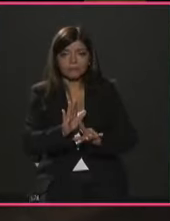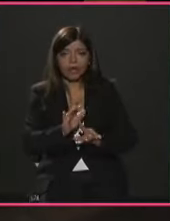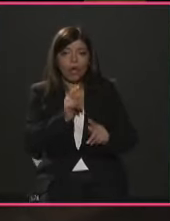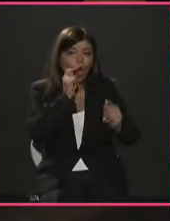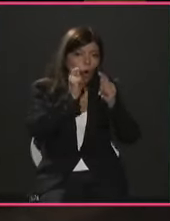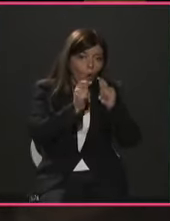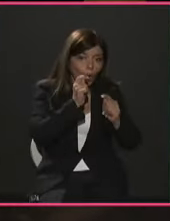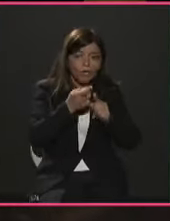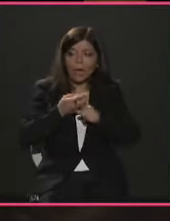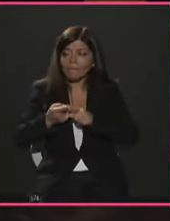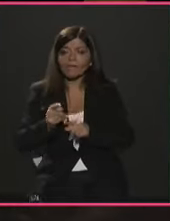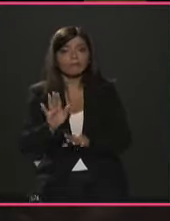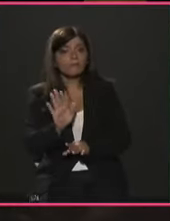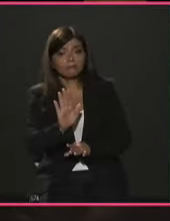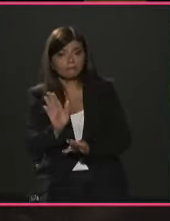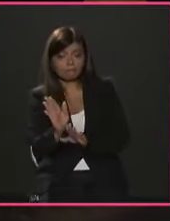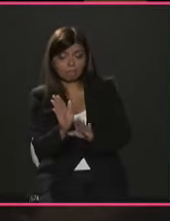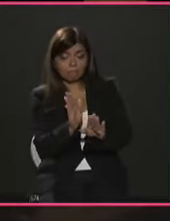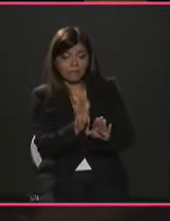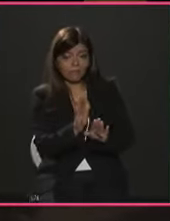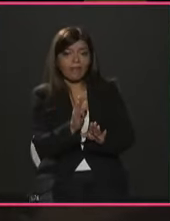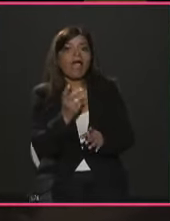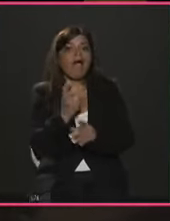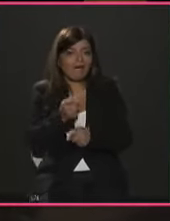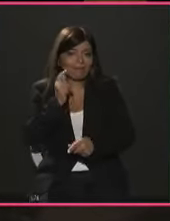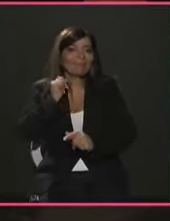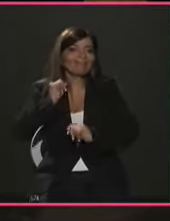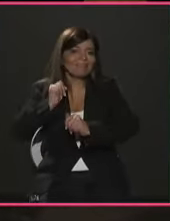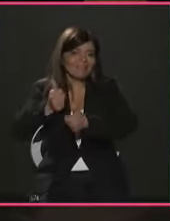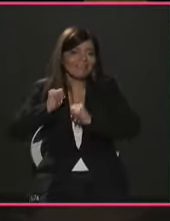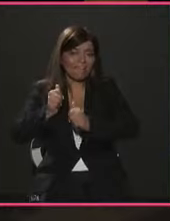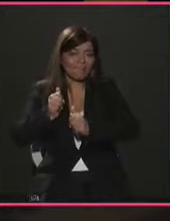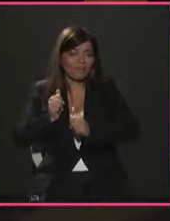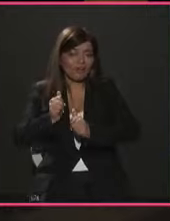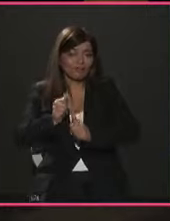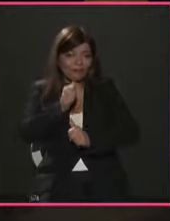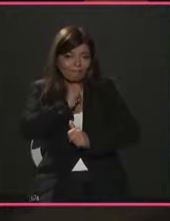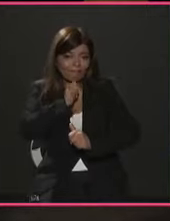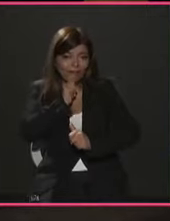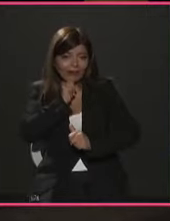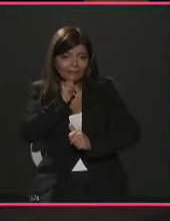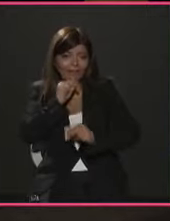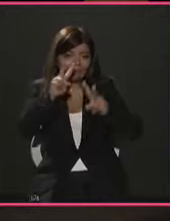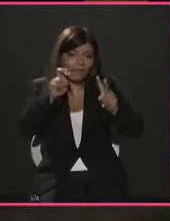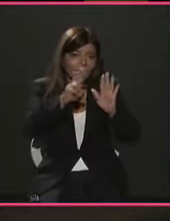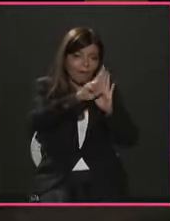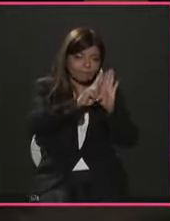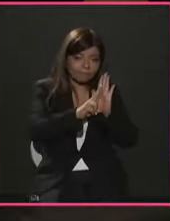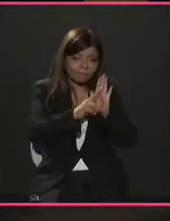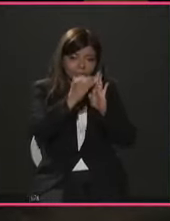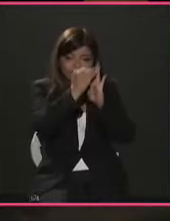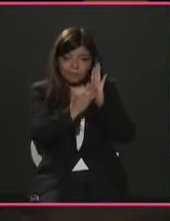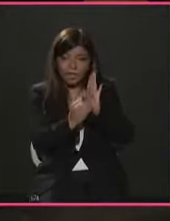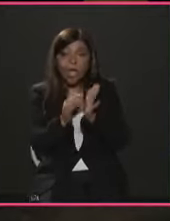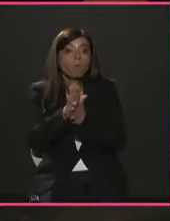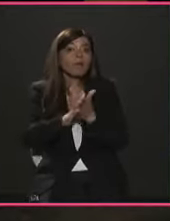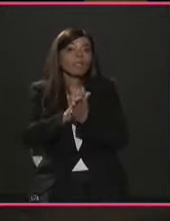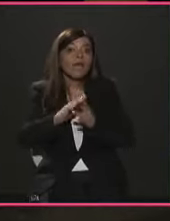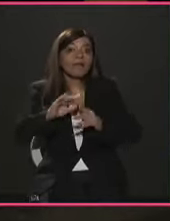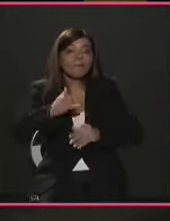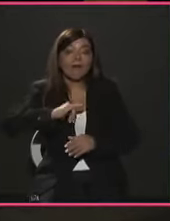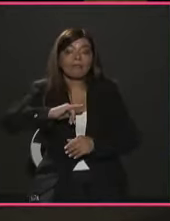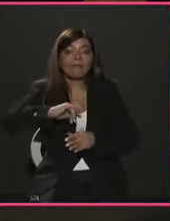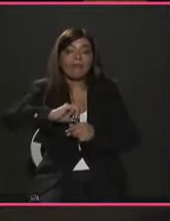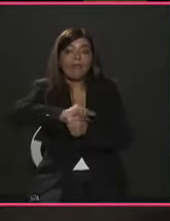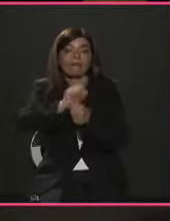riesgos las amenazas Pero hay desafíos pendientes en torno a eso a La regulación a los sesgos de género por ejemplo que están